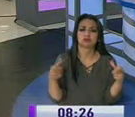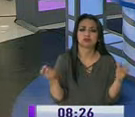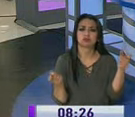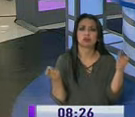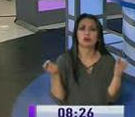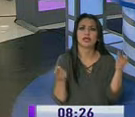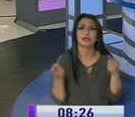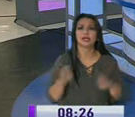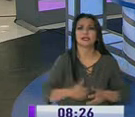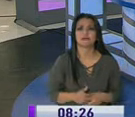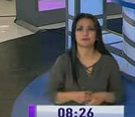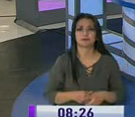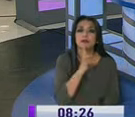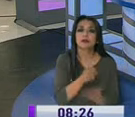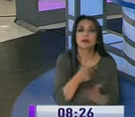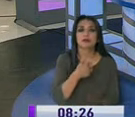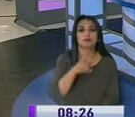Perdón, es.